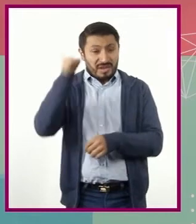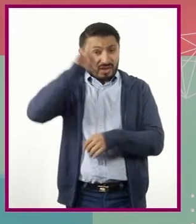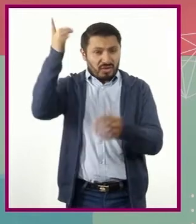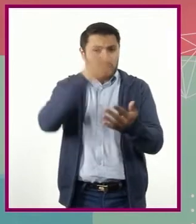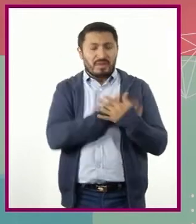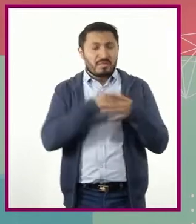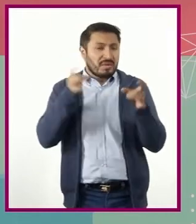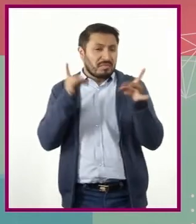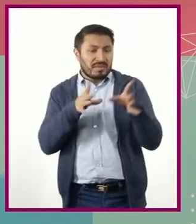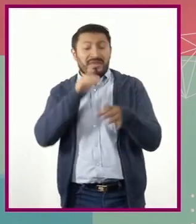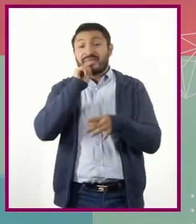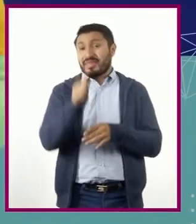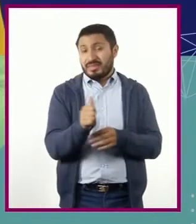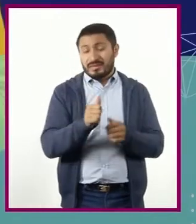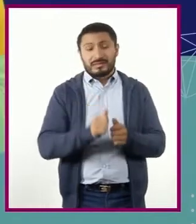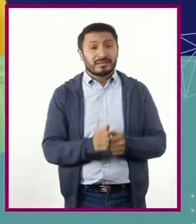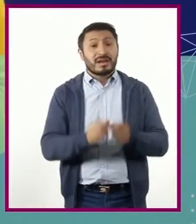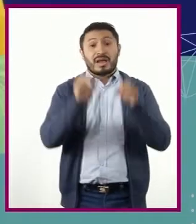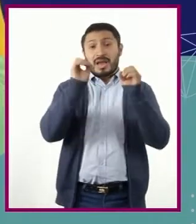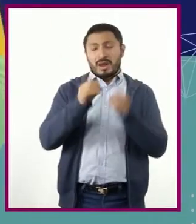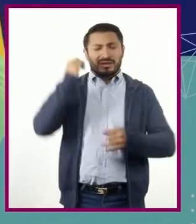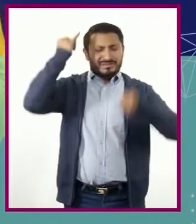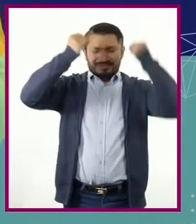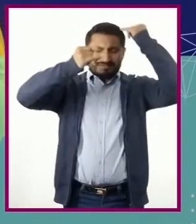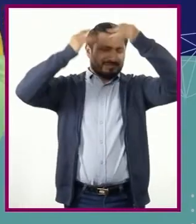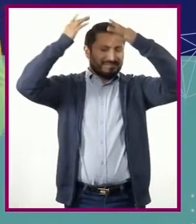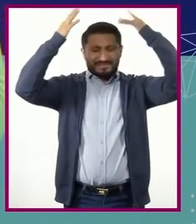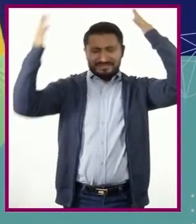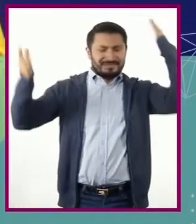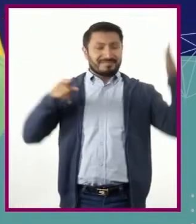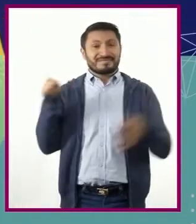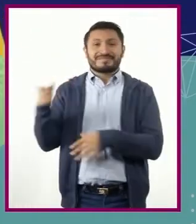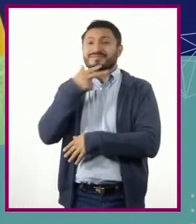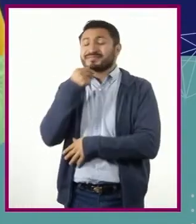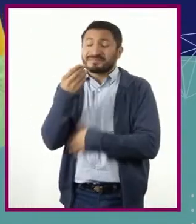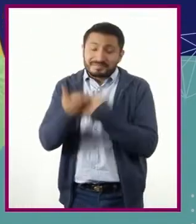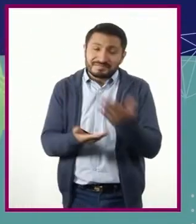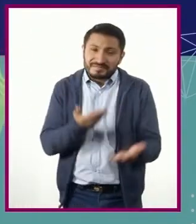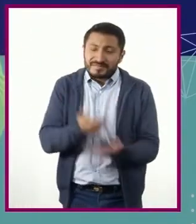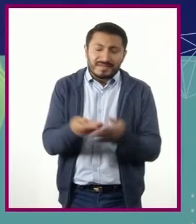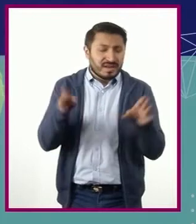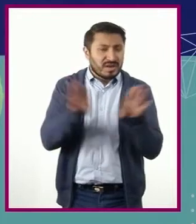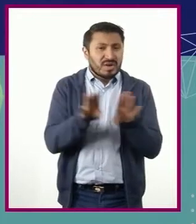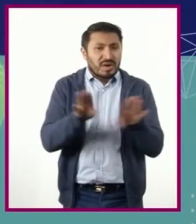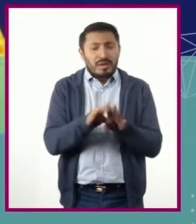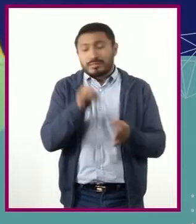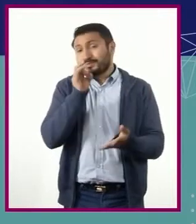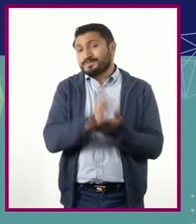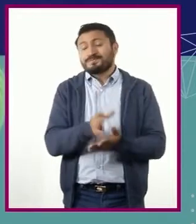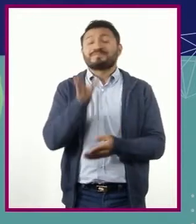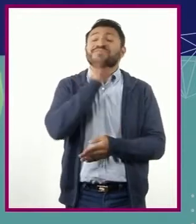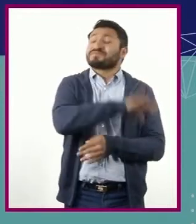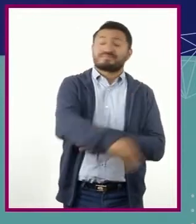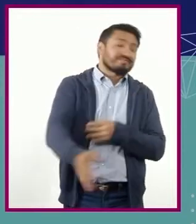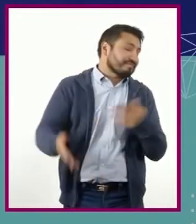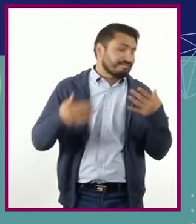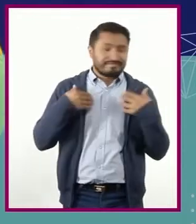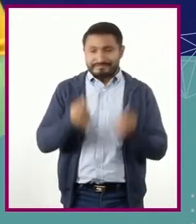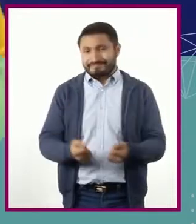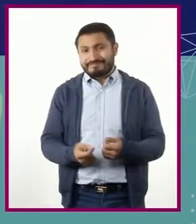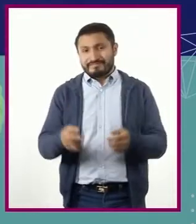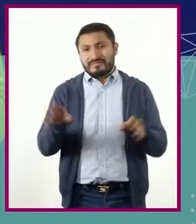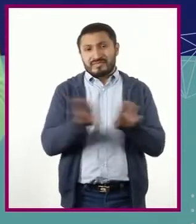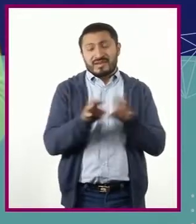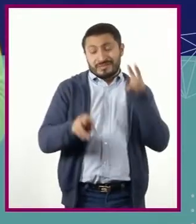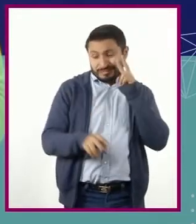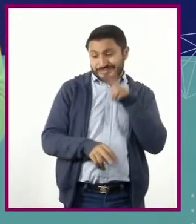no la flechó. O que las ilusiones que se hizo el caballero se hayan basado en una mala interpretación de las